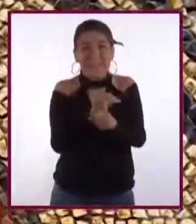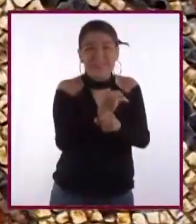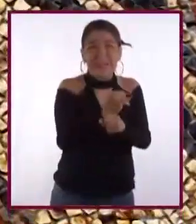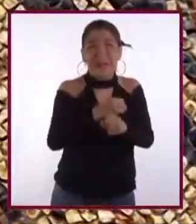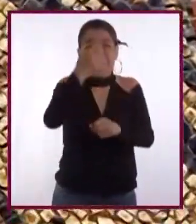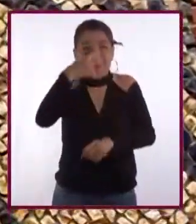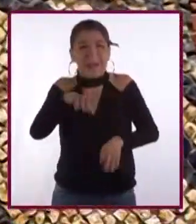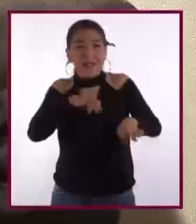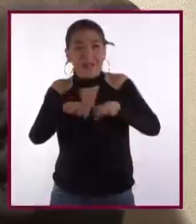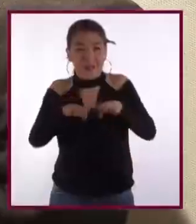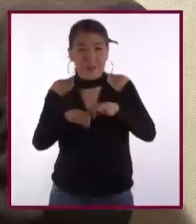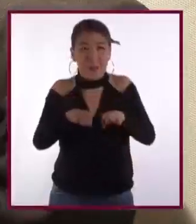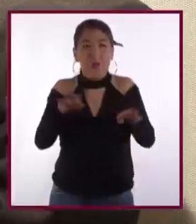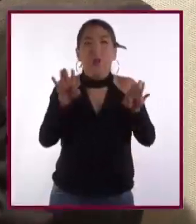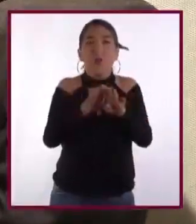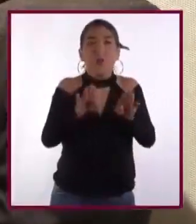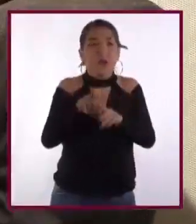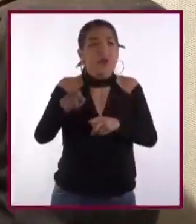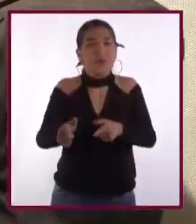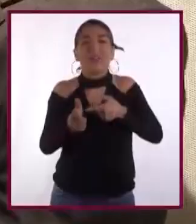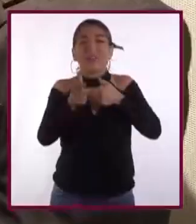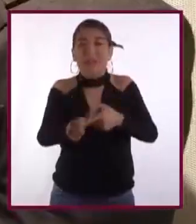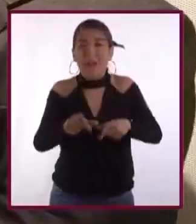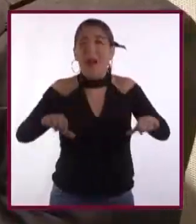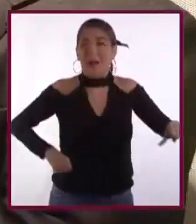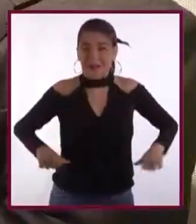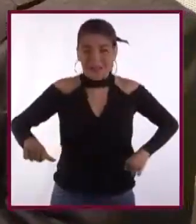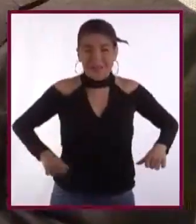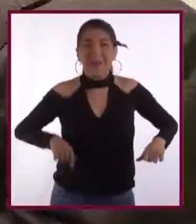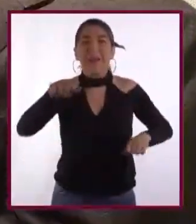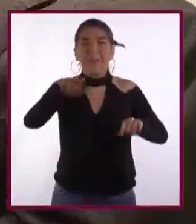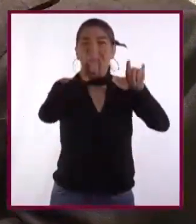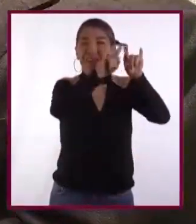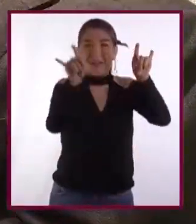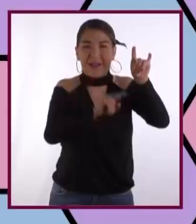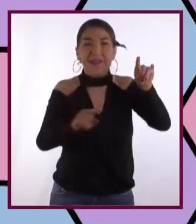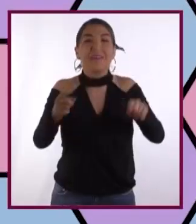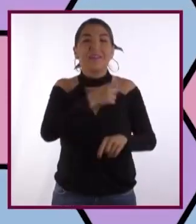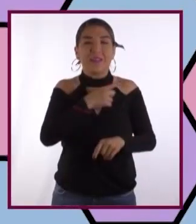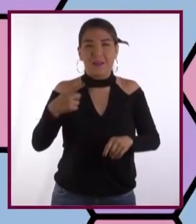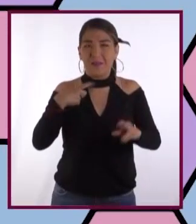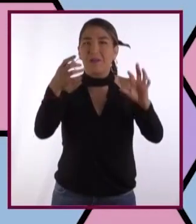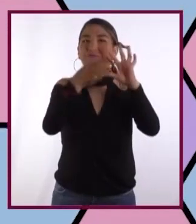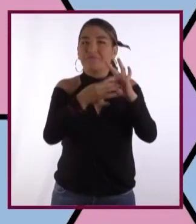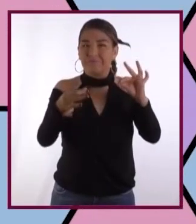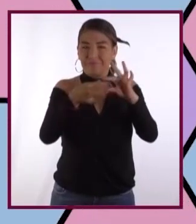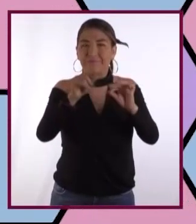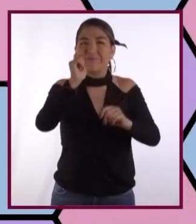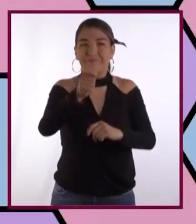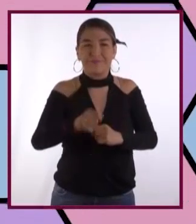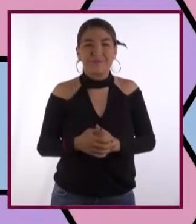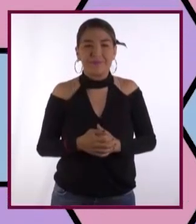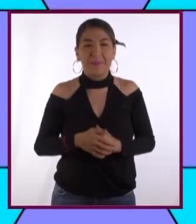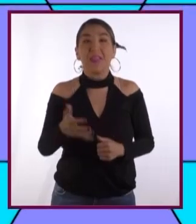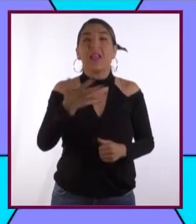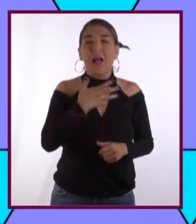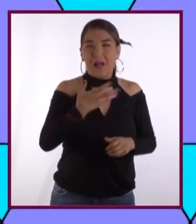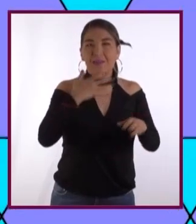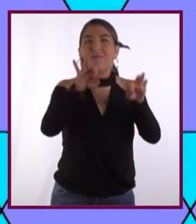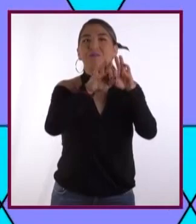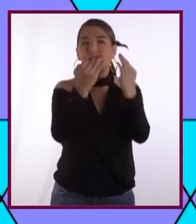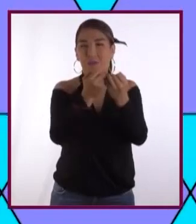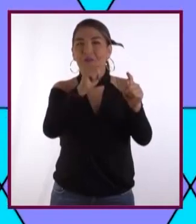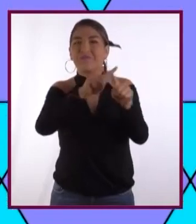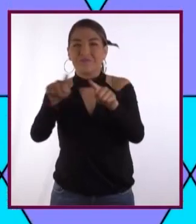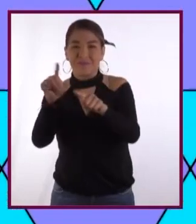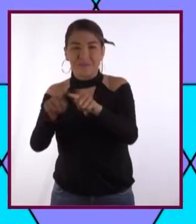campo de trabajo. Antes de seguir con el trabajo de las teselaciones de Penrose, debemos hacer una aclaración.